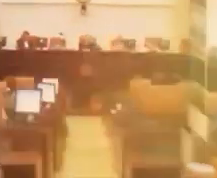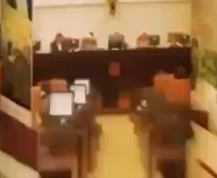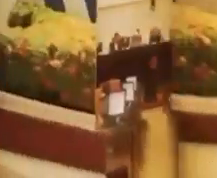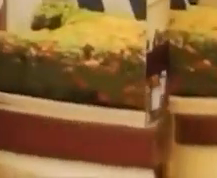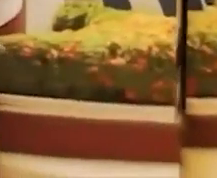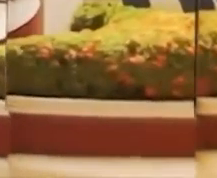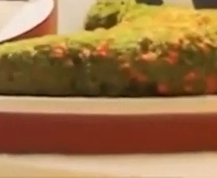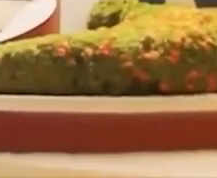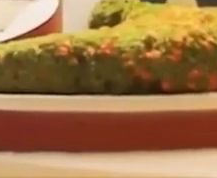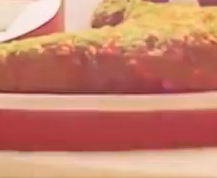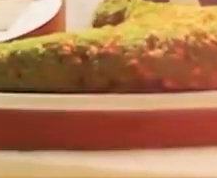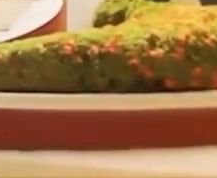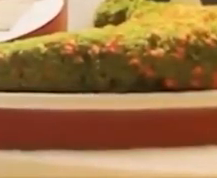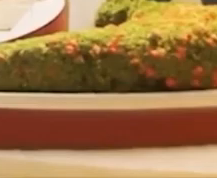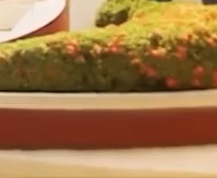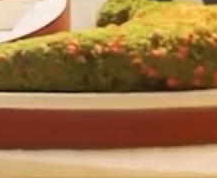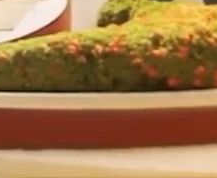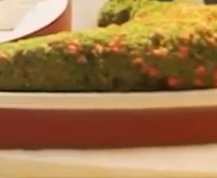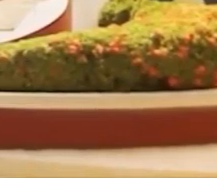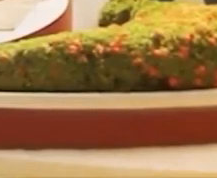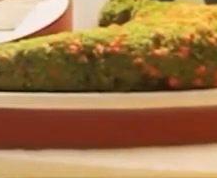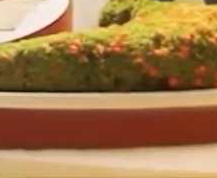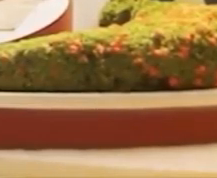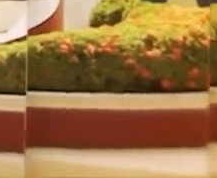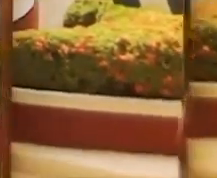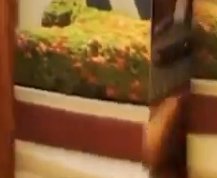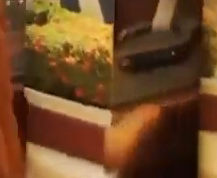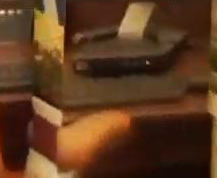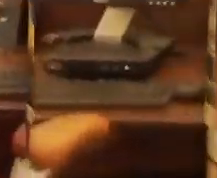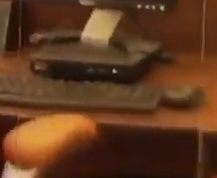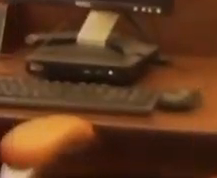Un mensaje de la Asamblea Nacional.